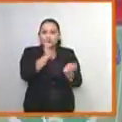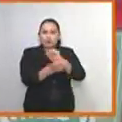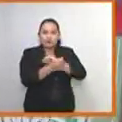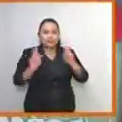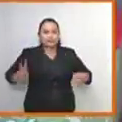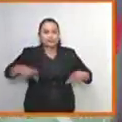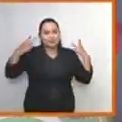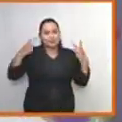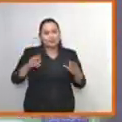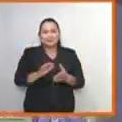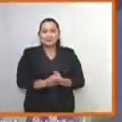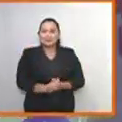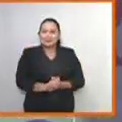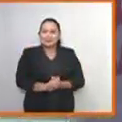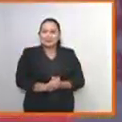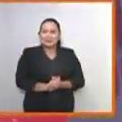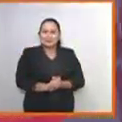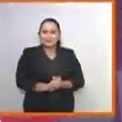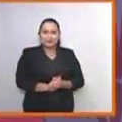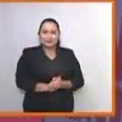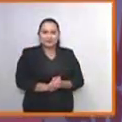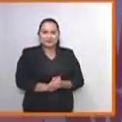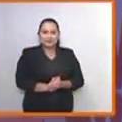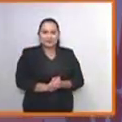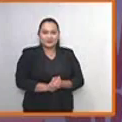te cambia la vida.